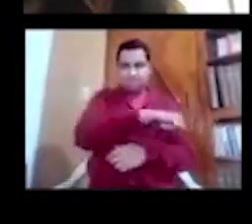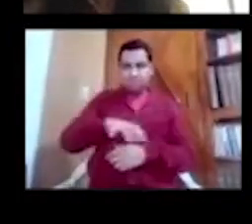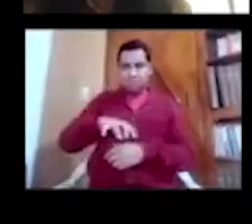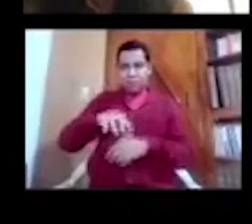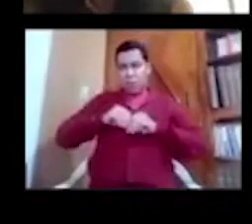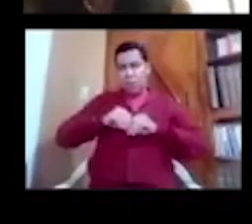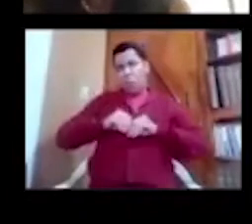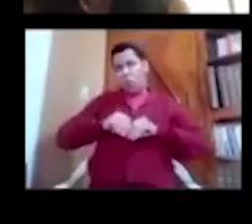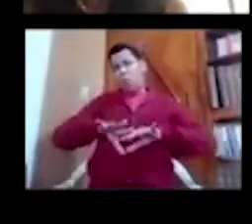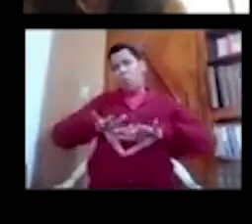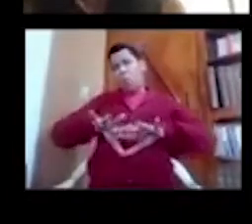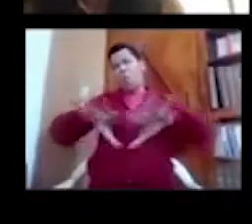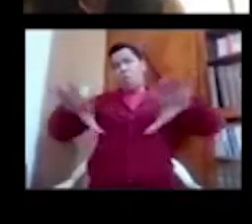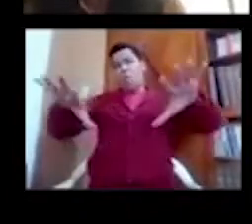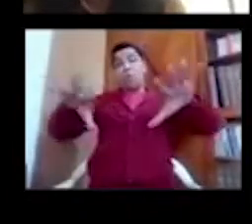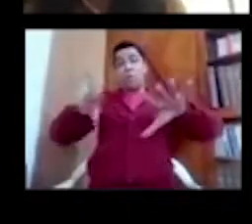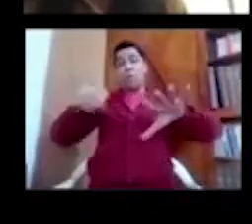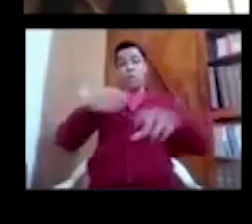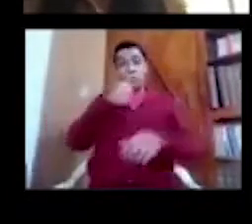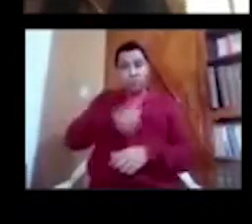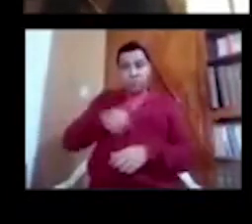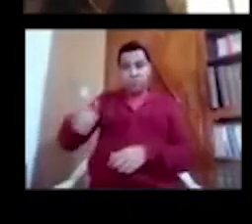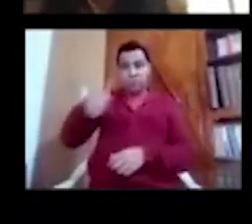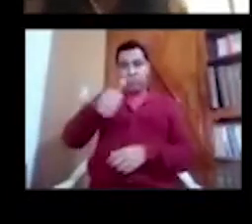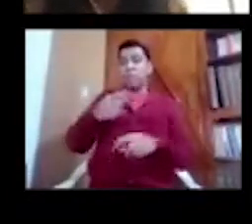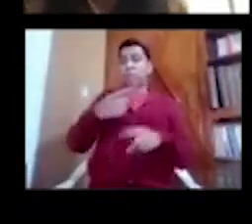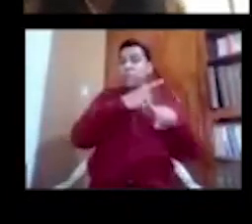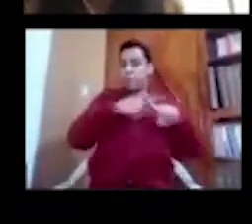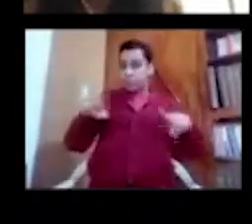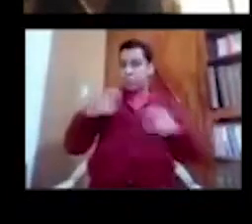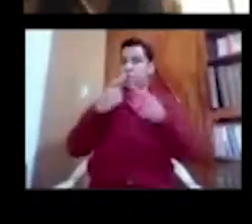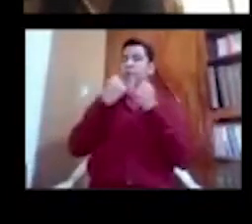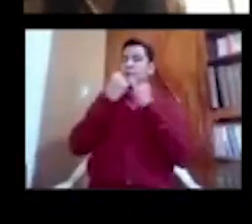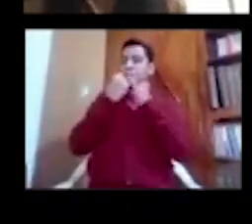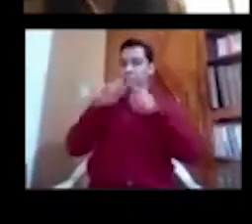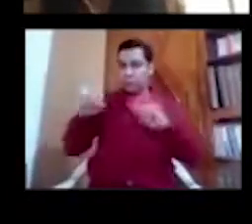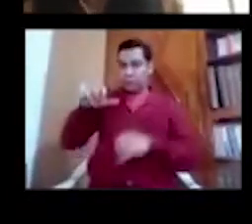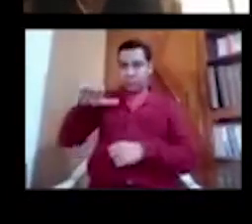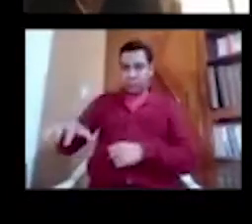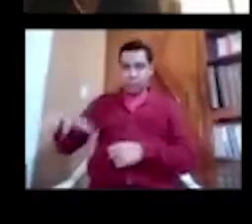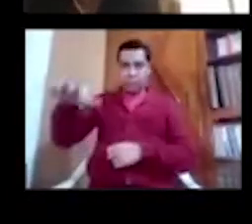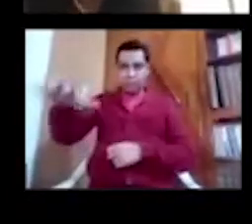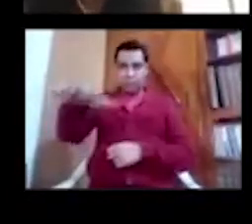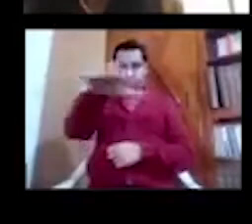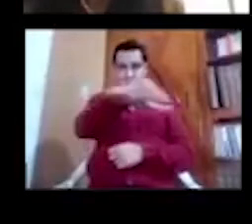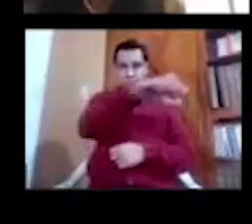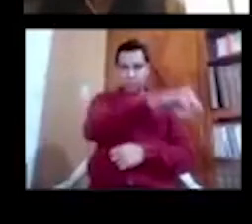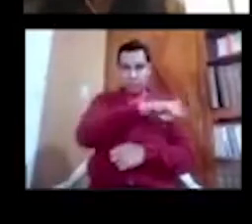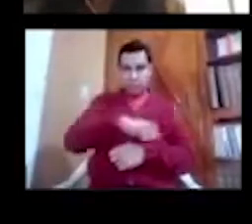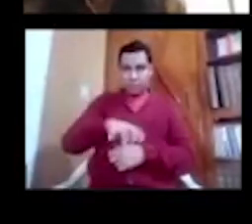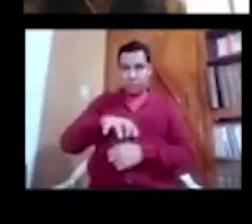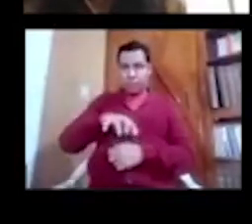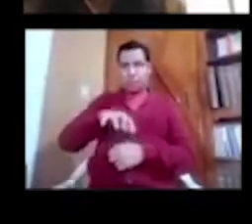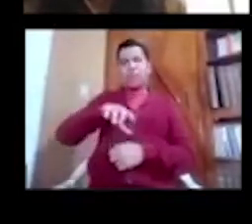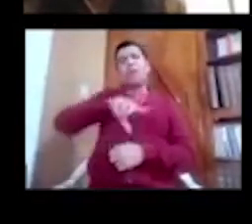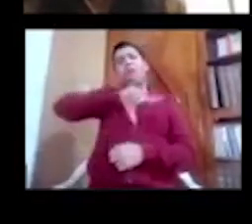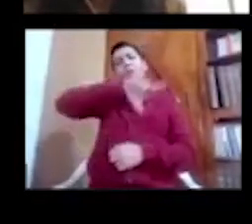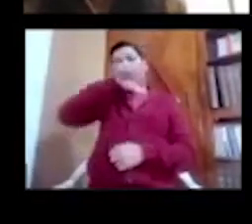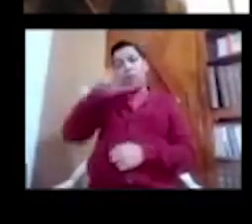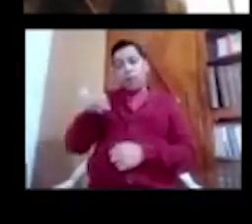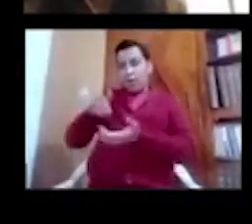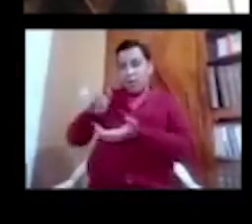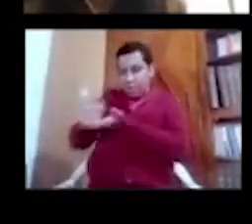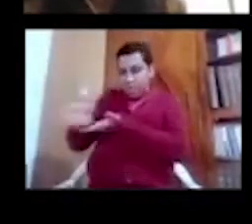sino cada ciudad es un estado y es independiente hasta que es conquistada por alguien más.